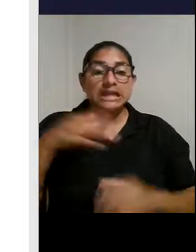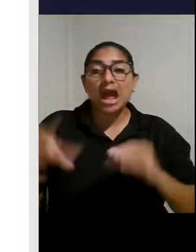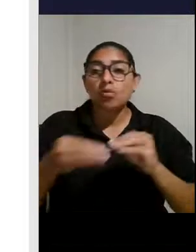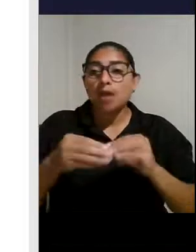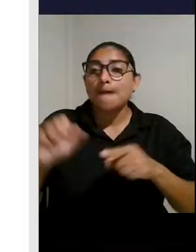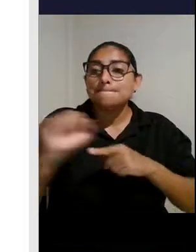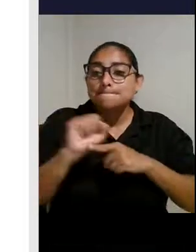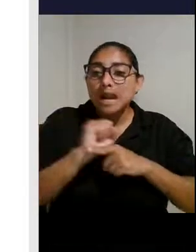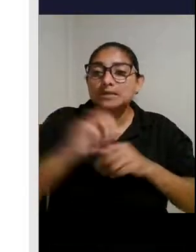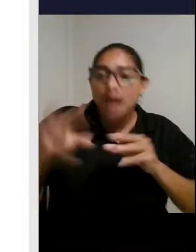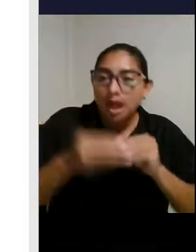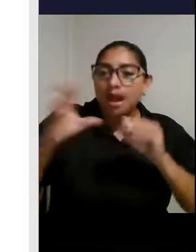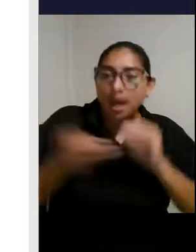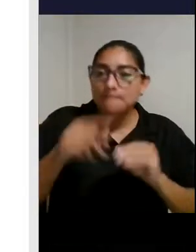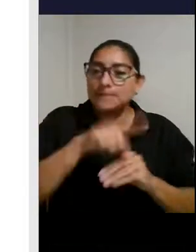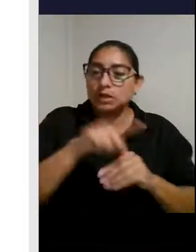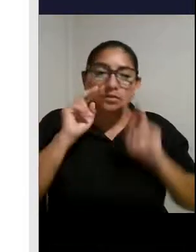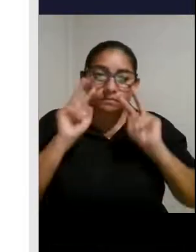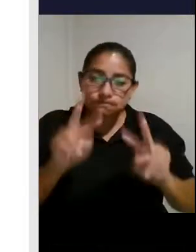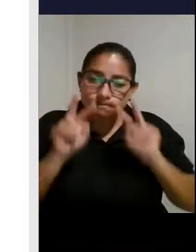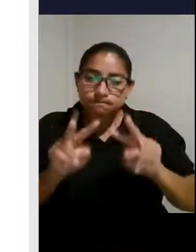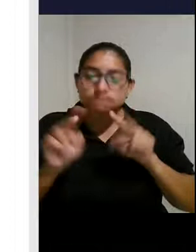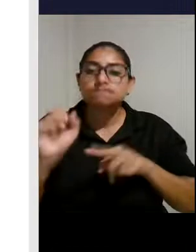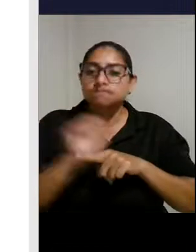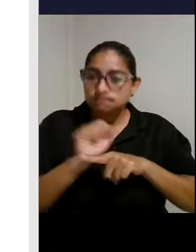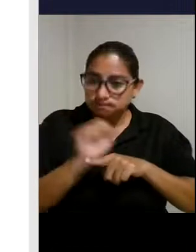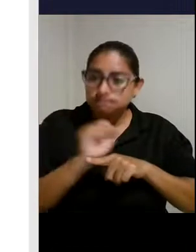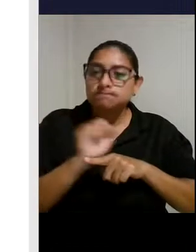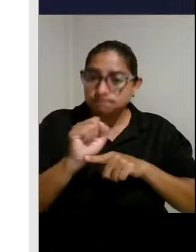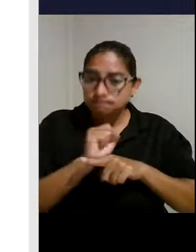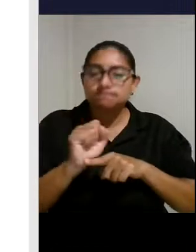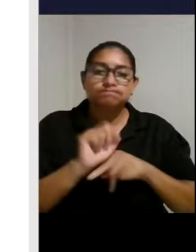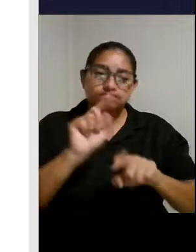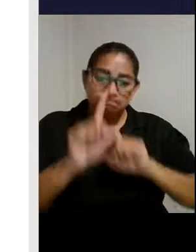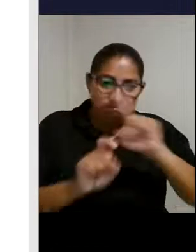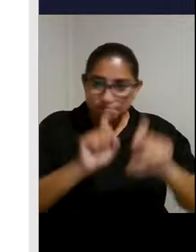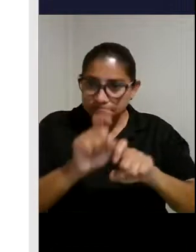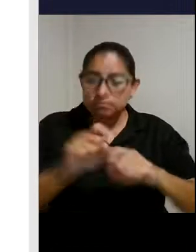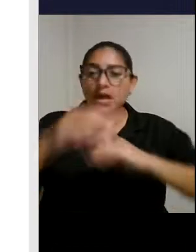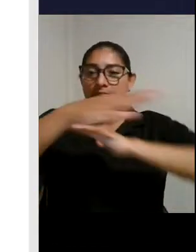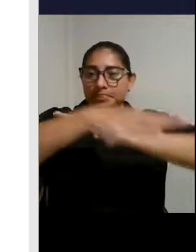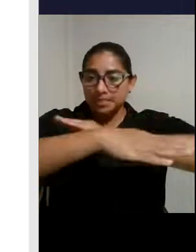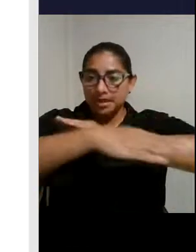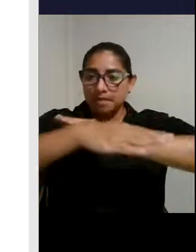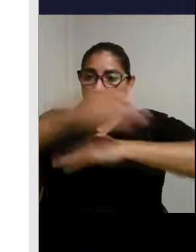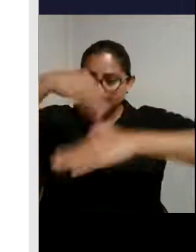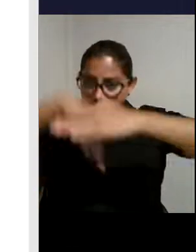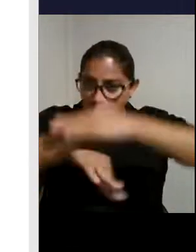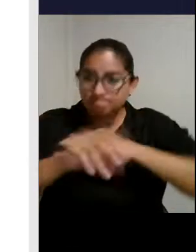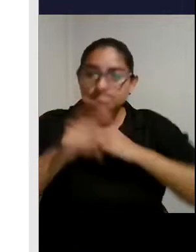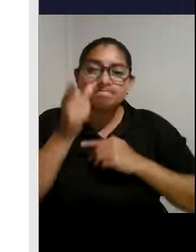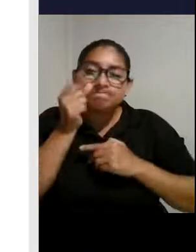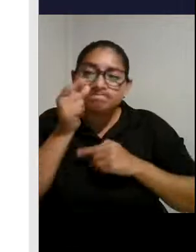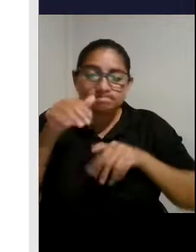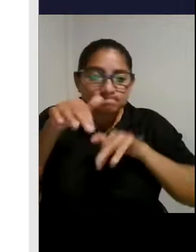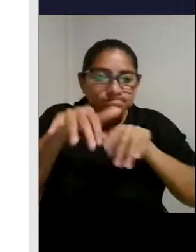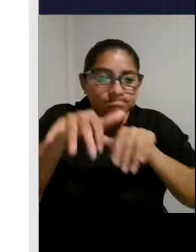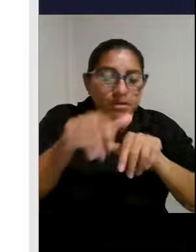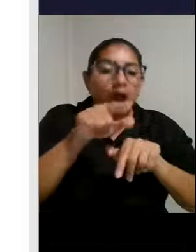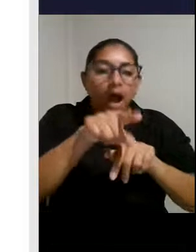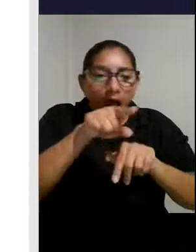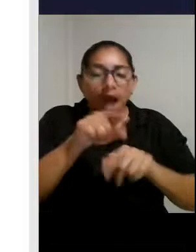adicionales que es importante que los consulten en la plataforma, ¿verdad? Estos corresponden